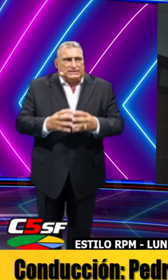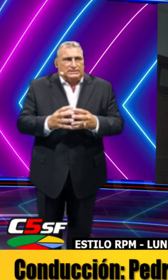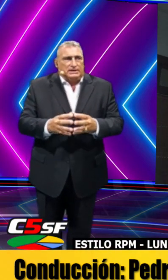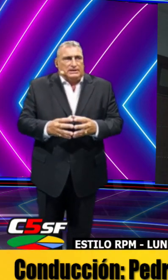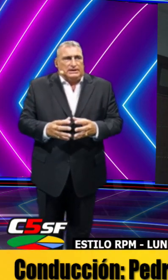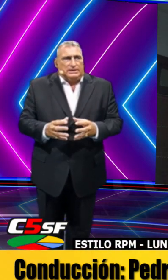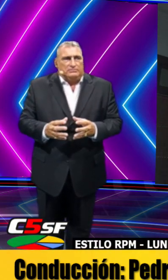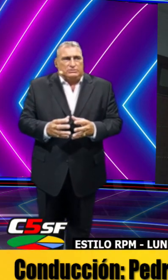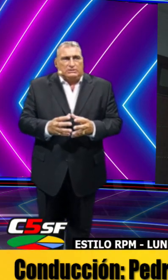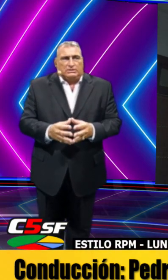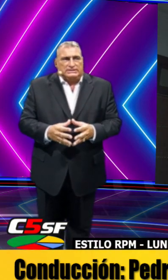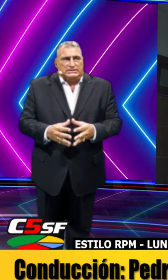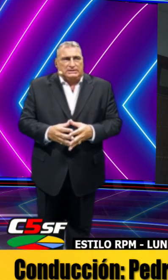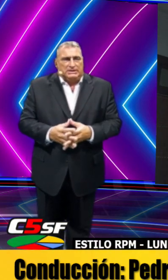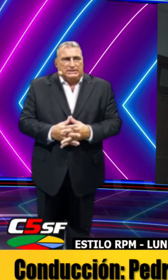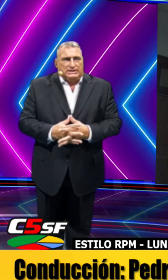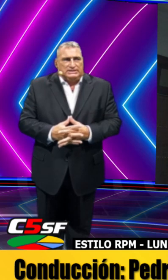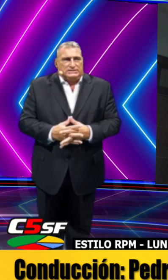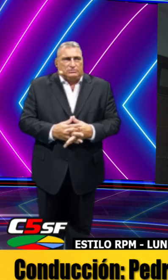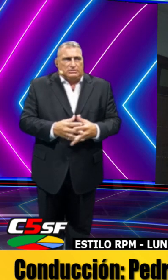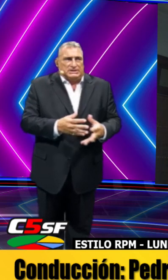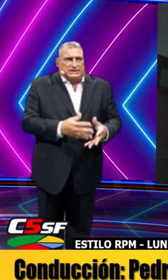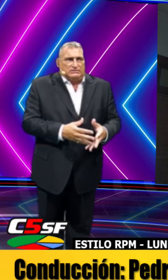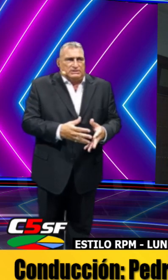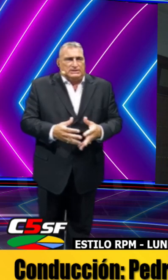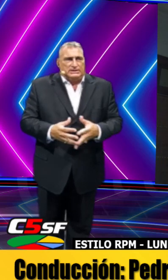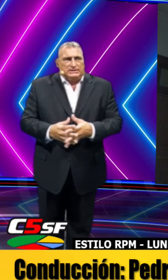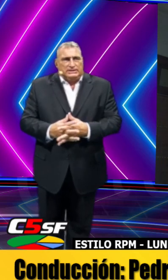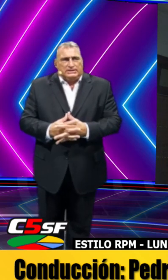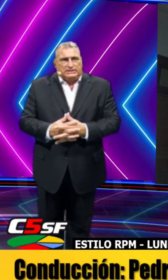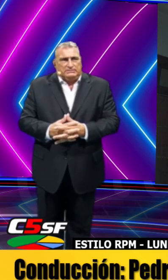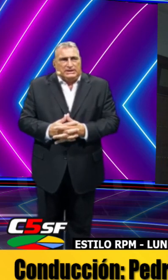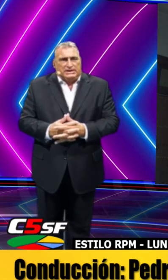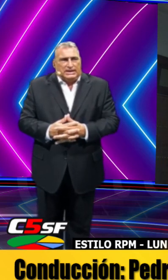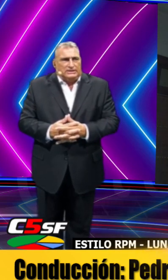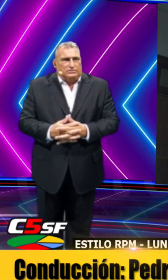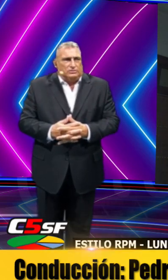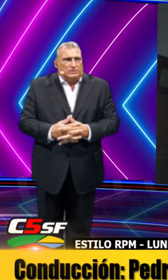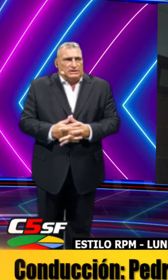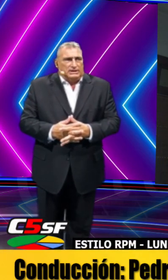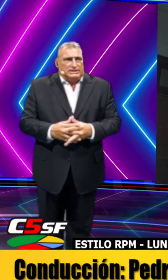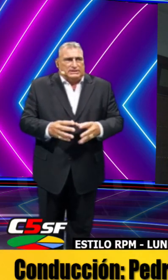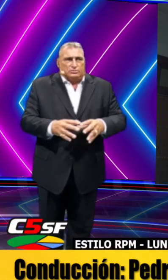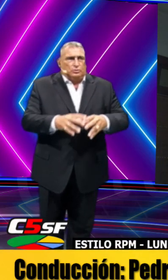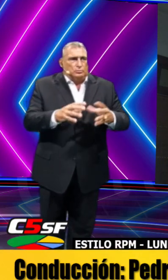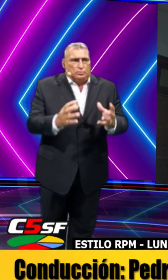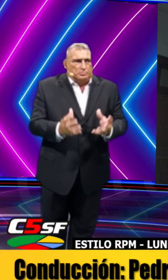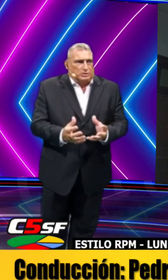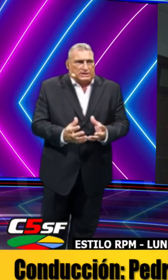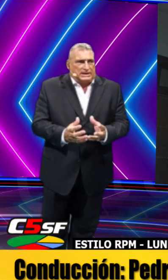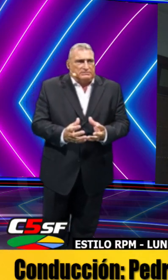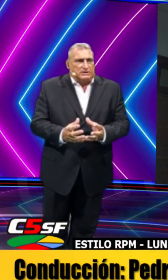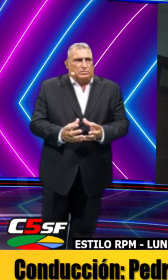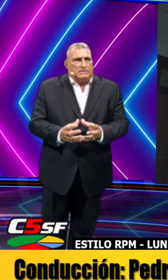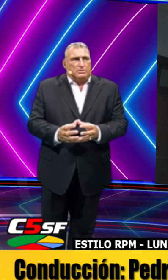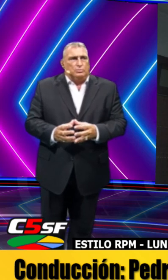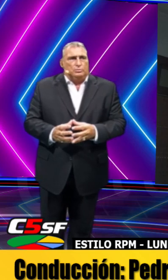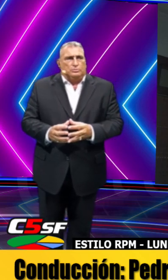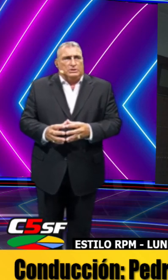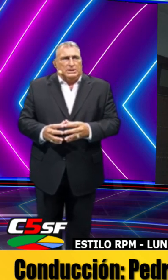decir, vos te acordás el tema de este chico que mataron en Veraneando, era todo un grupo de rugby que